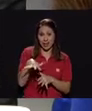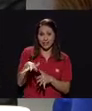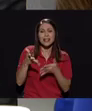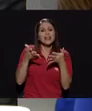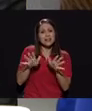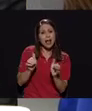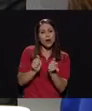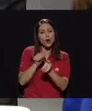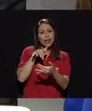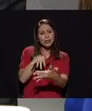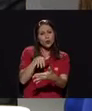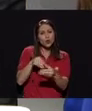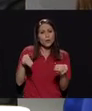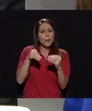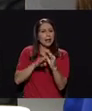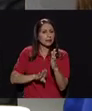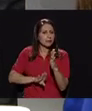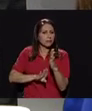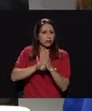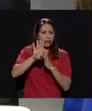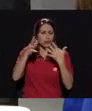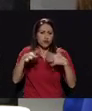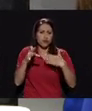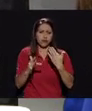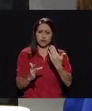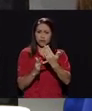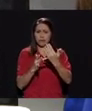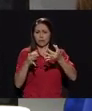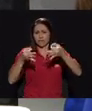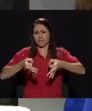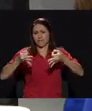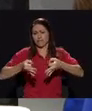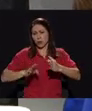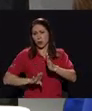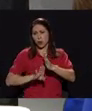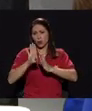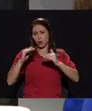más avanzados y más de última generación, se han